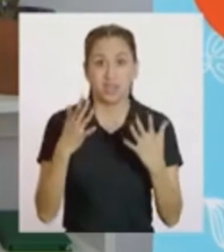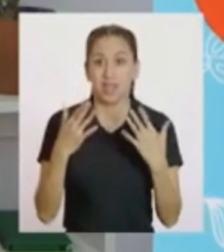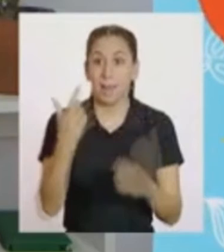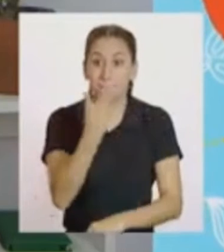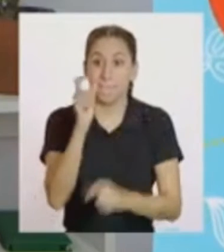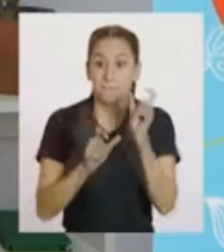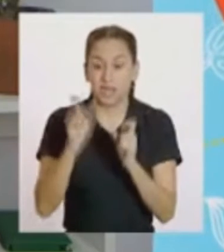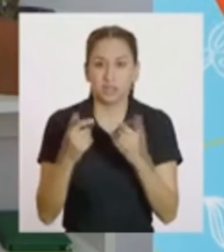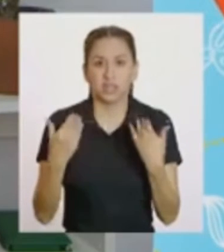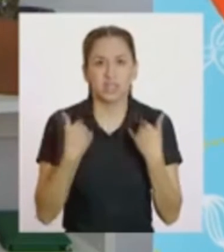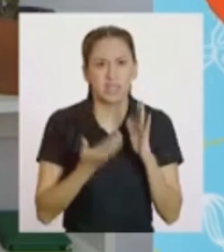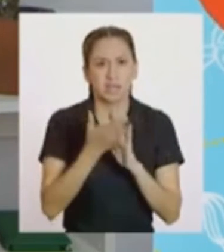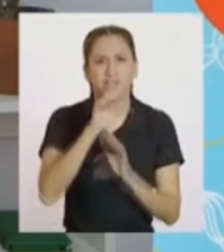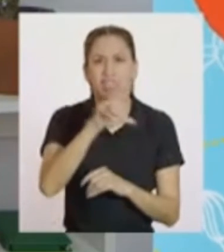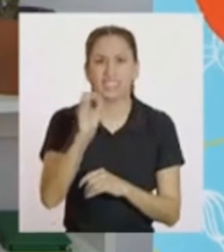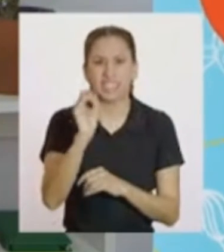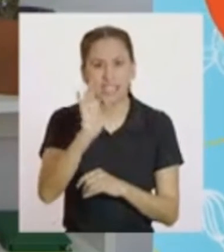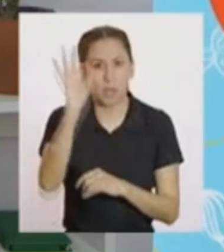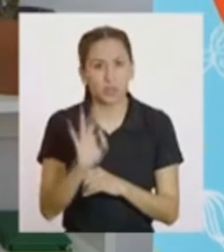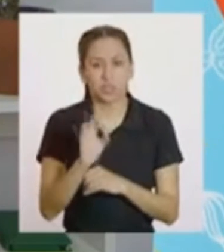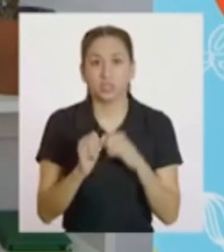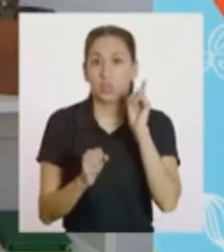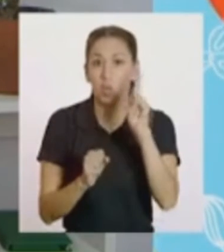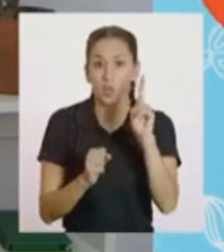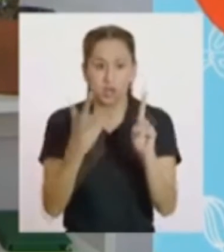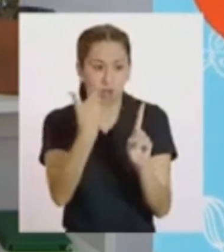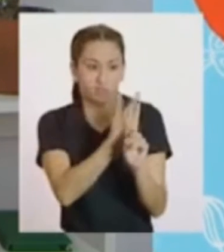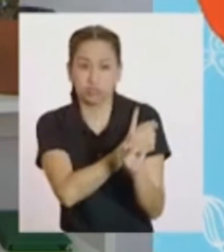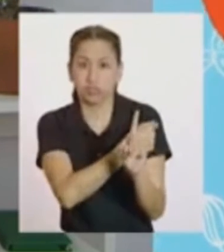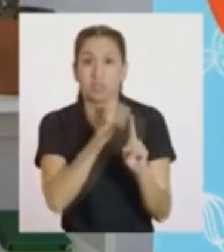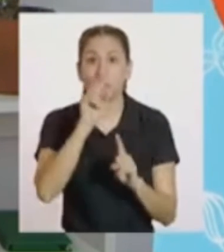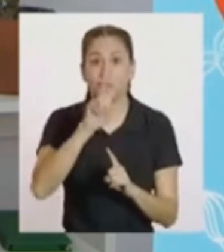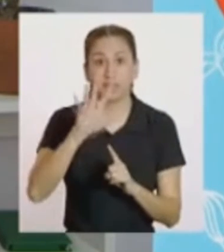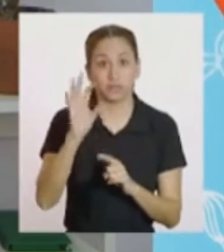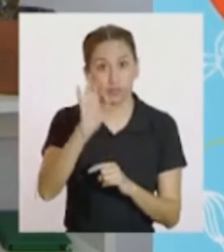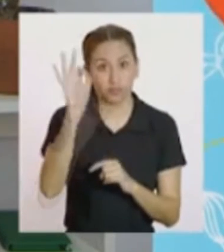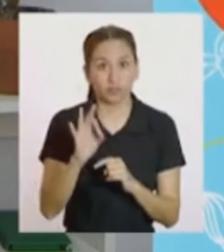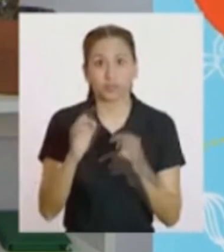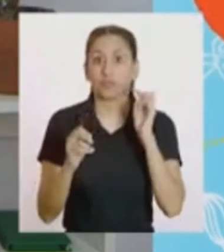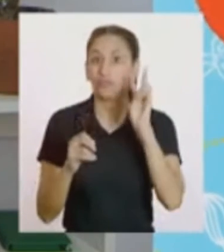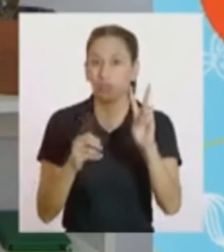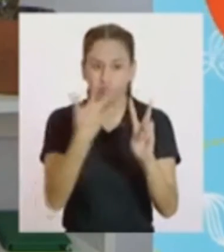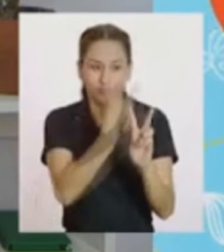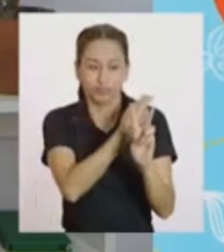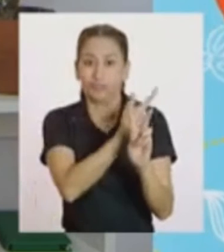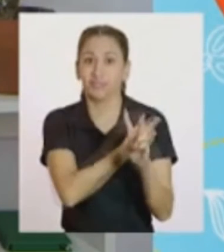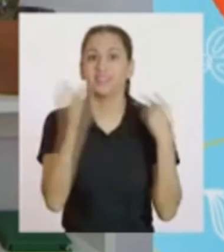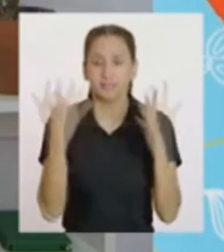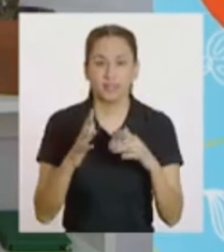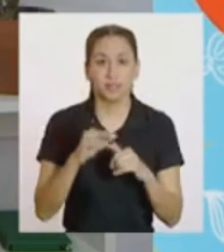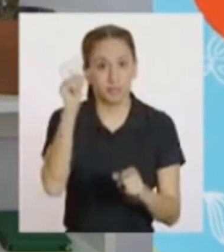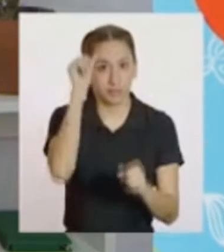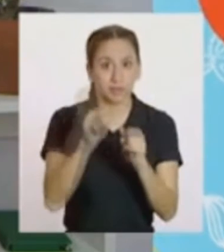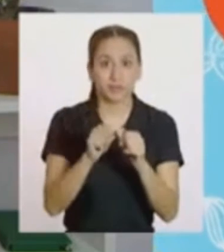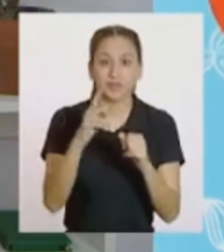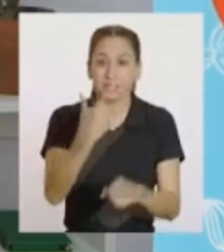tener personas vacunadas. Tenemos más de 30% de personas con una sola dosis y más de 25% con dos dosis. Pero hay que